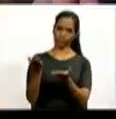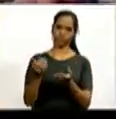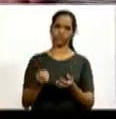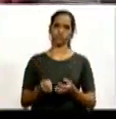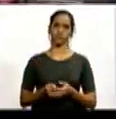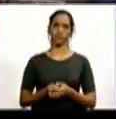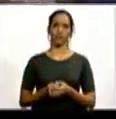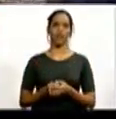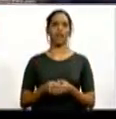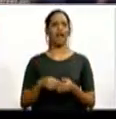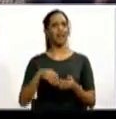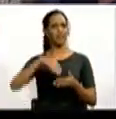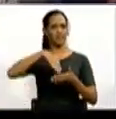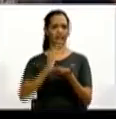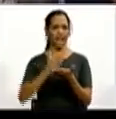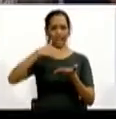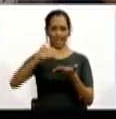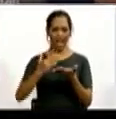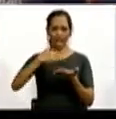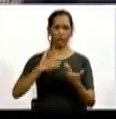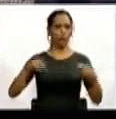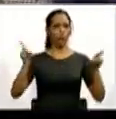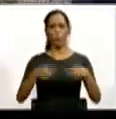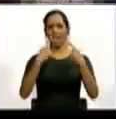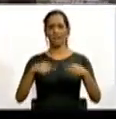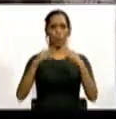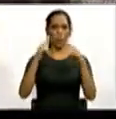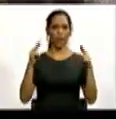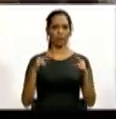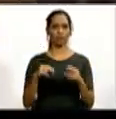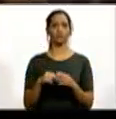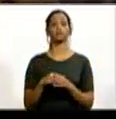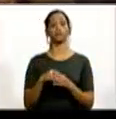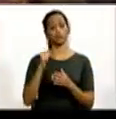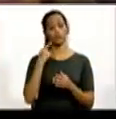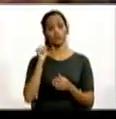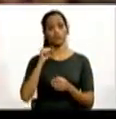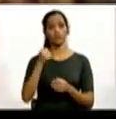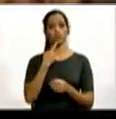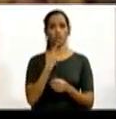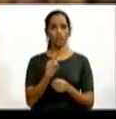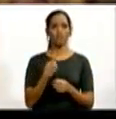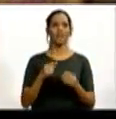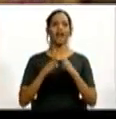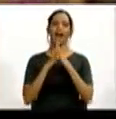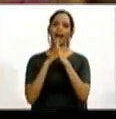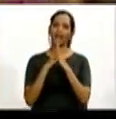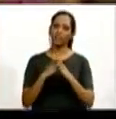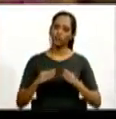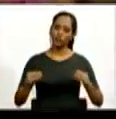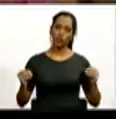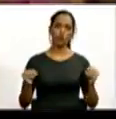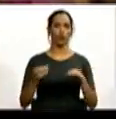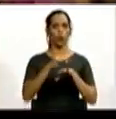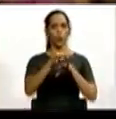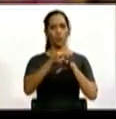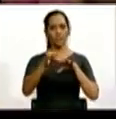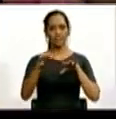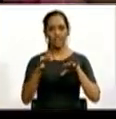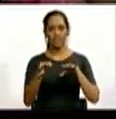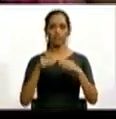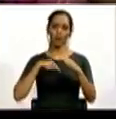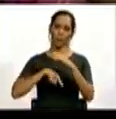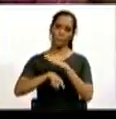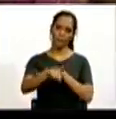unas tortas que le han picado torta, le han cantado, bueno, cumpleaños al puente y bueno, todo. Bueno, eso se dice a todo nivel, en todos los municipios que van